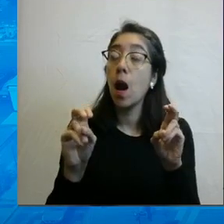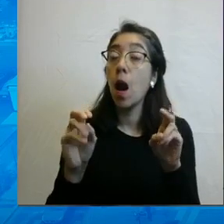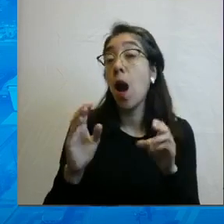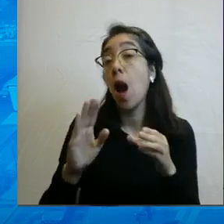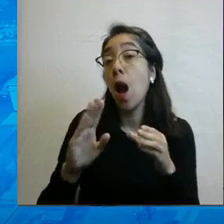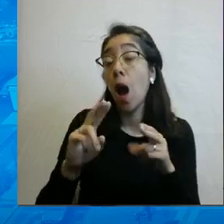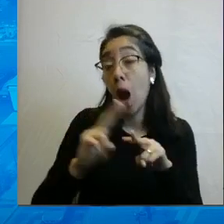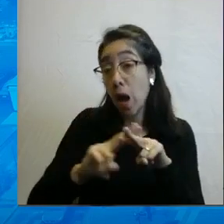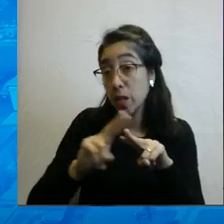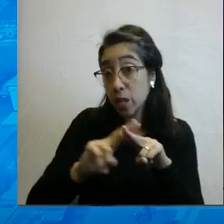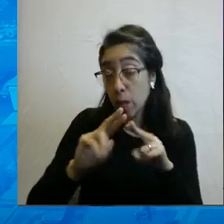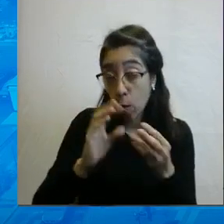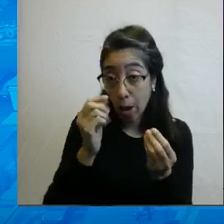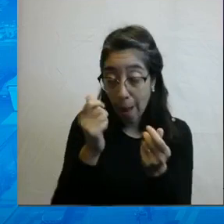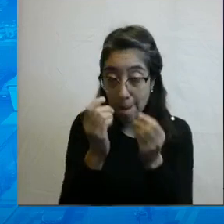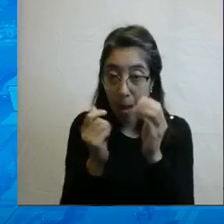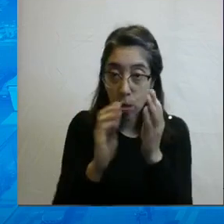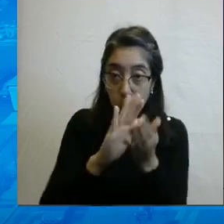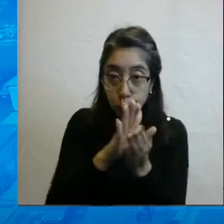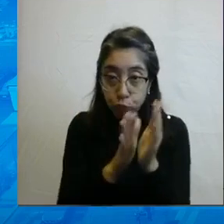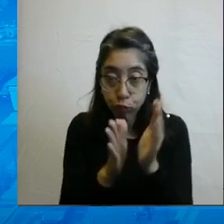trabajos de la entrada. Y...